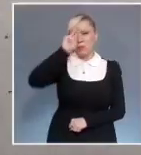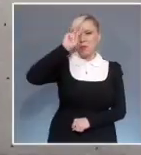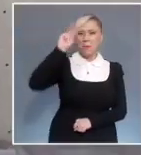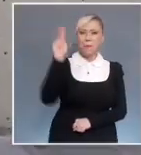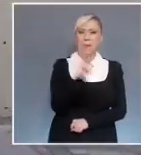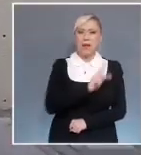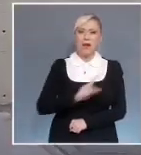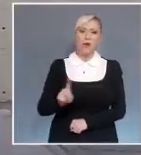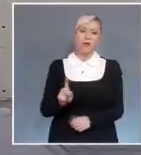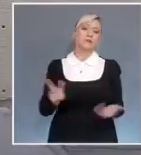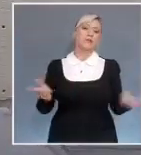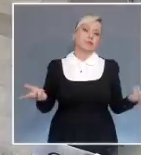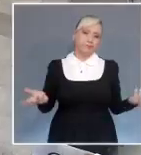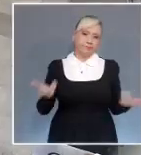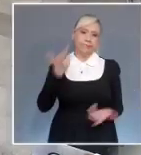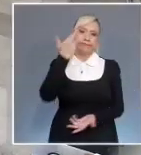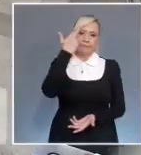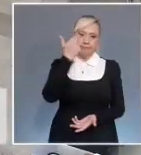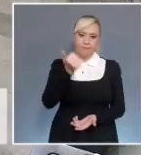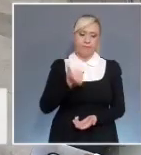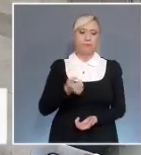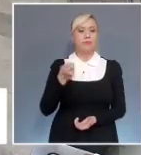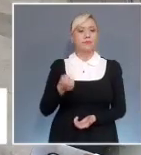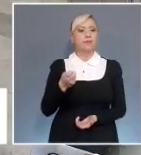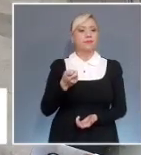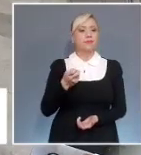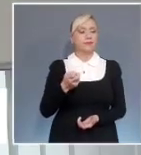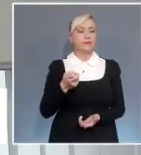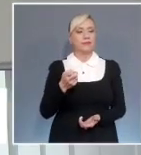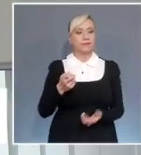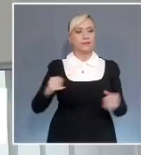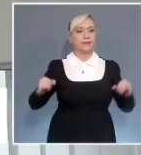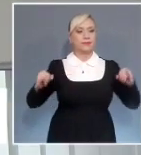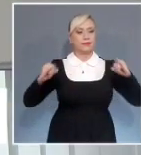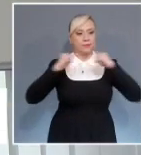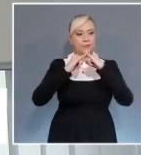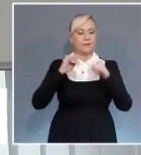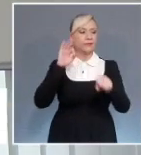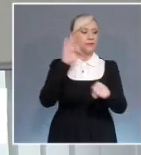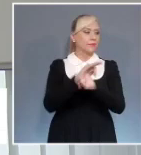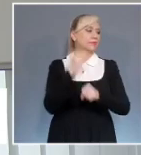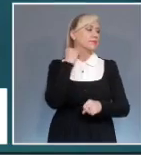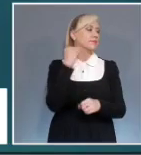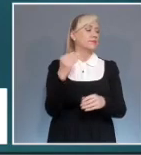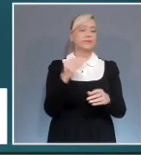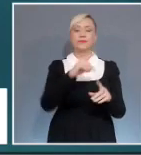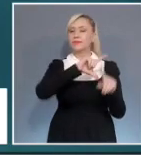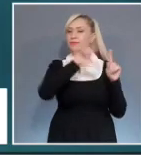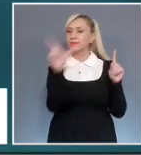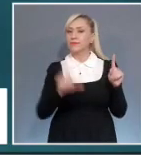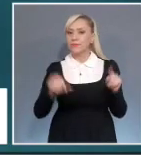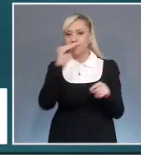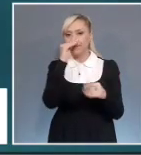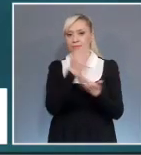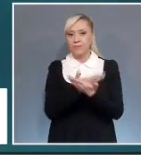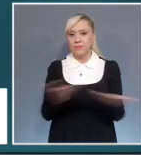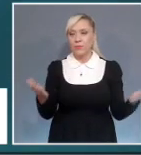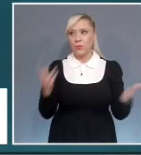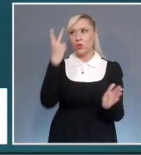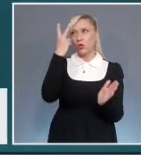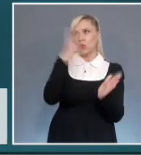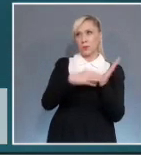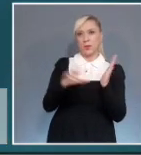De acuerdo con un informe de la Defensoría Pública Federal, al cierre de 2022 tramitó